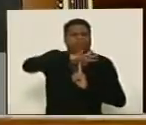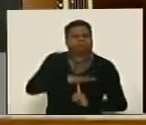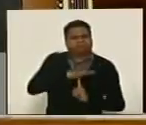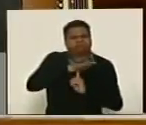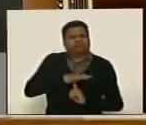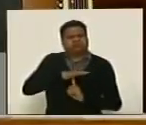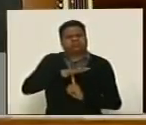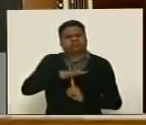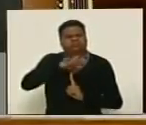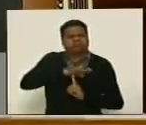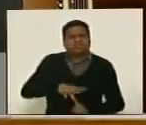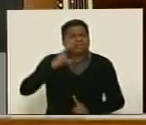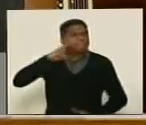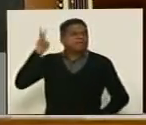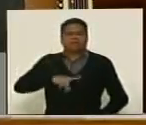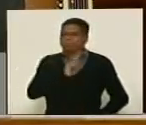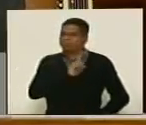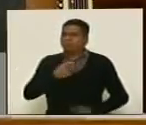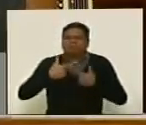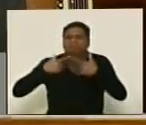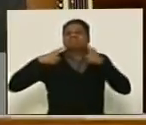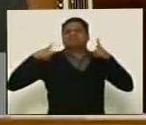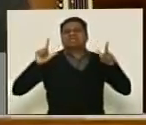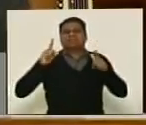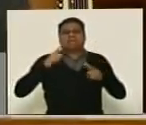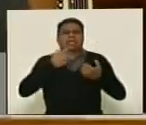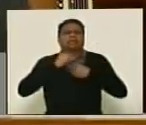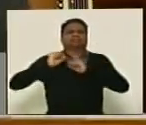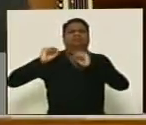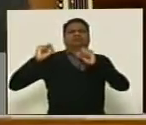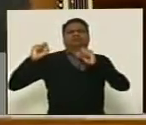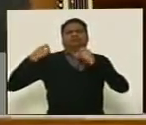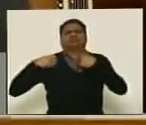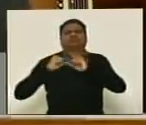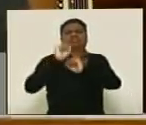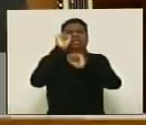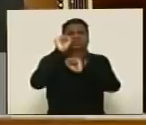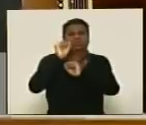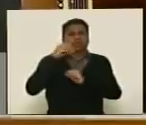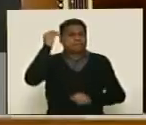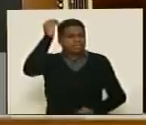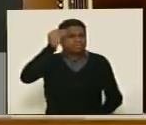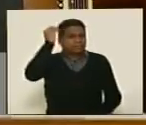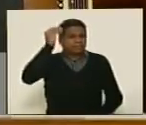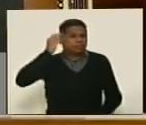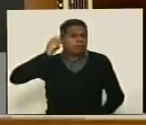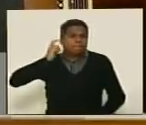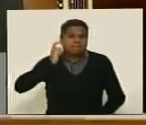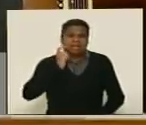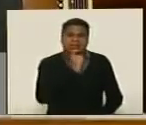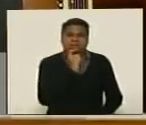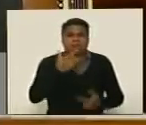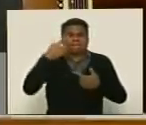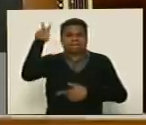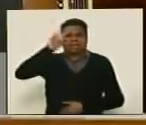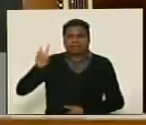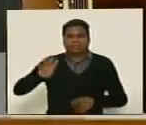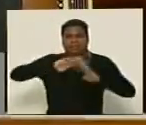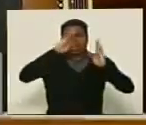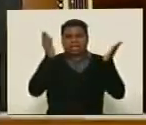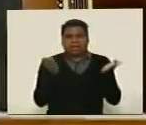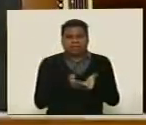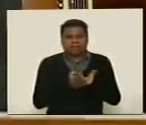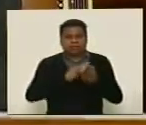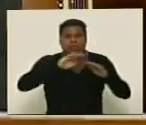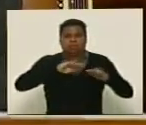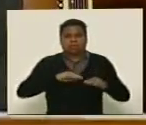la verdad y de las ideas, es luchar por nuestros sueños de justicia para Cuba y para Venezuela y para el mundo, que es